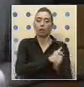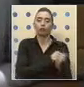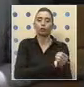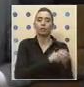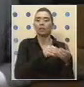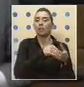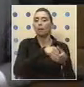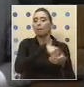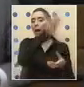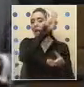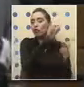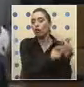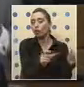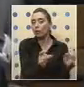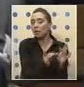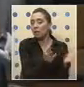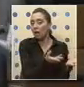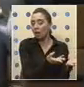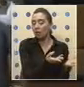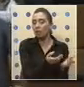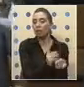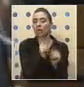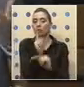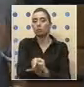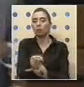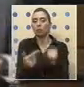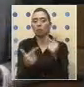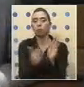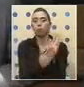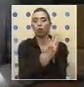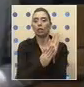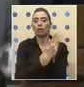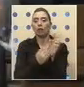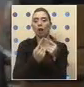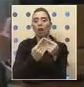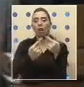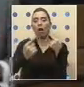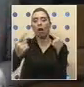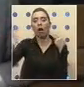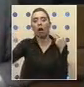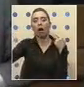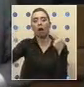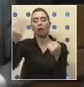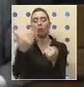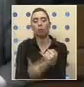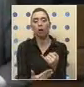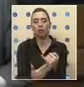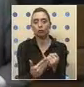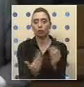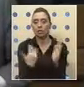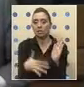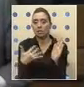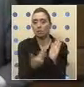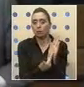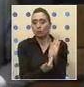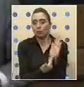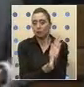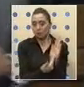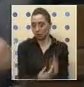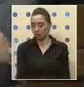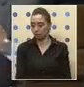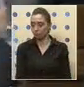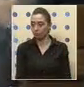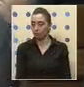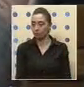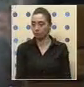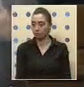circunstancial una política de largo plazo tan relevante y tan importante como esta.